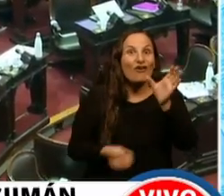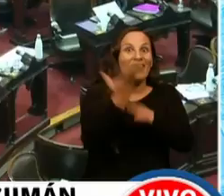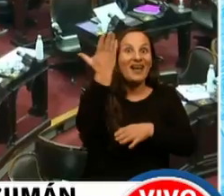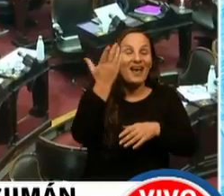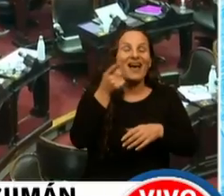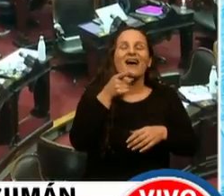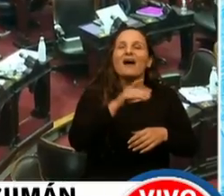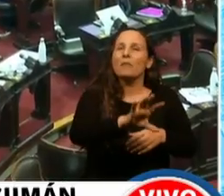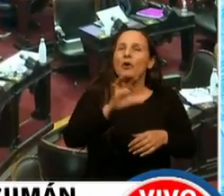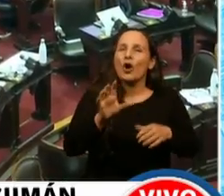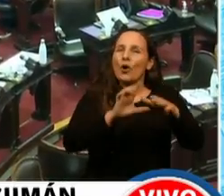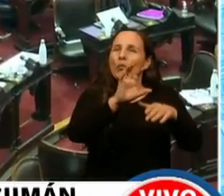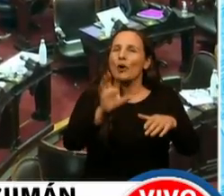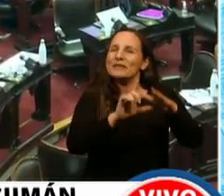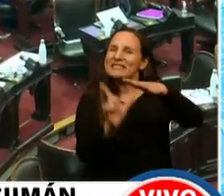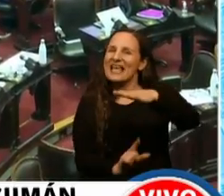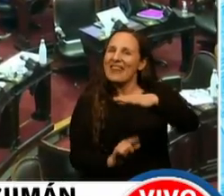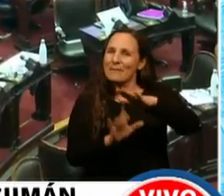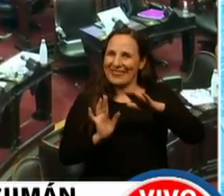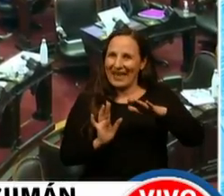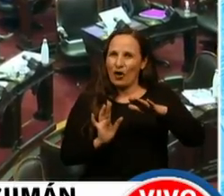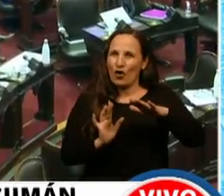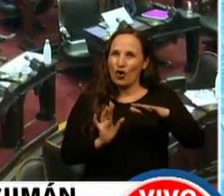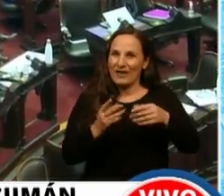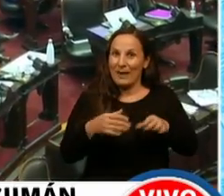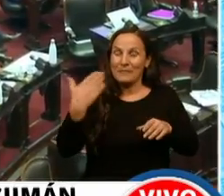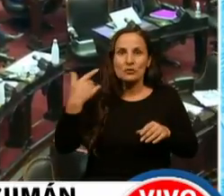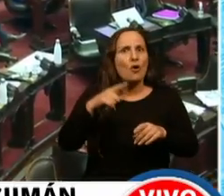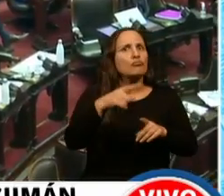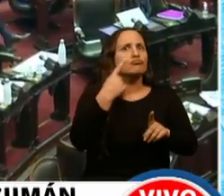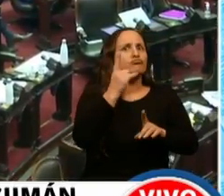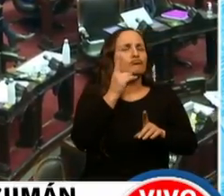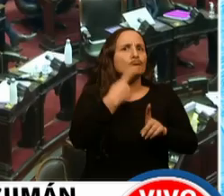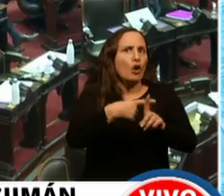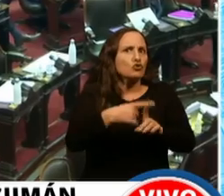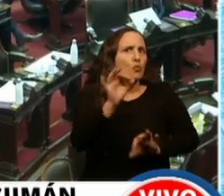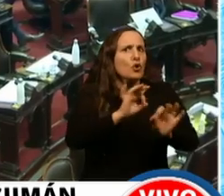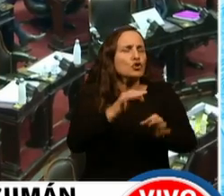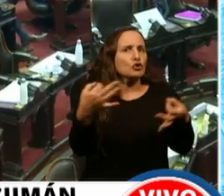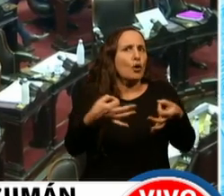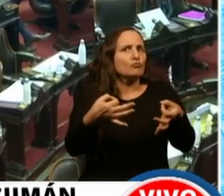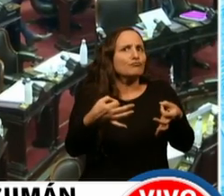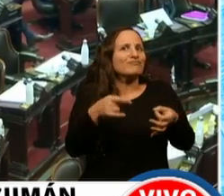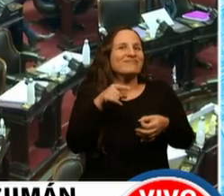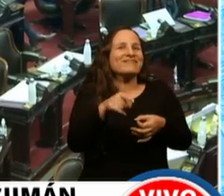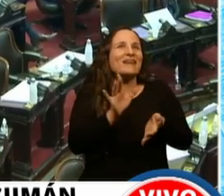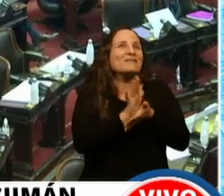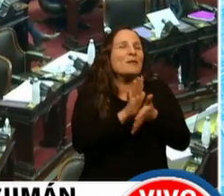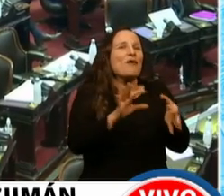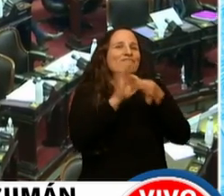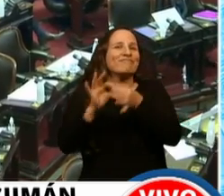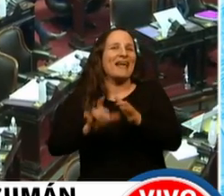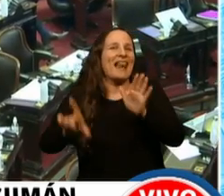a las provincias patagónicas es absolutamente positivo es el espíritu de la ley